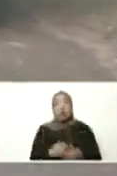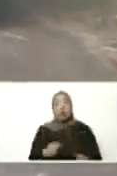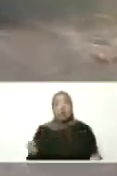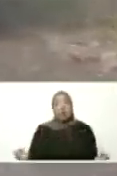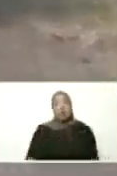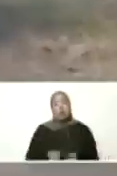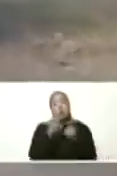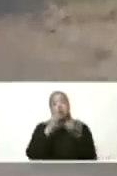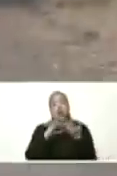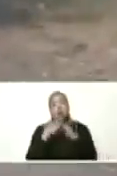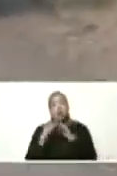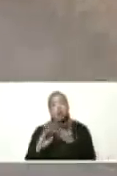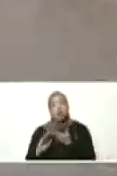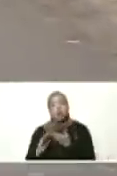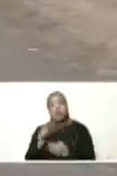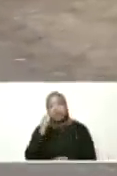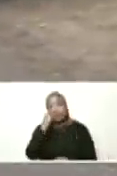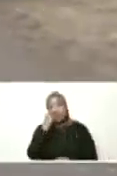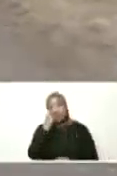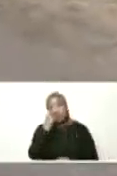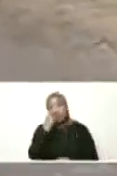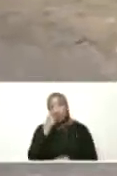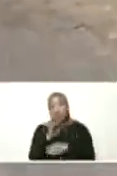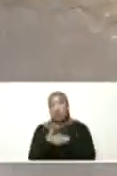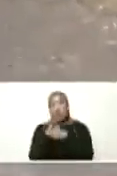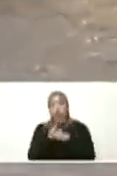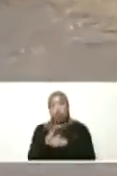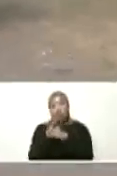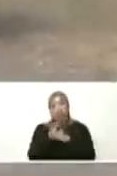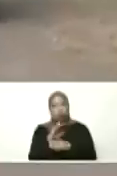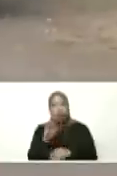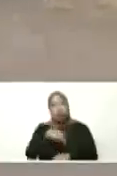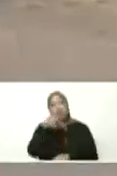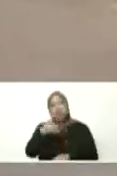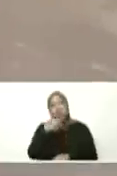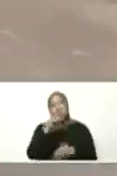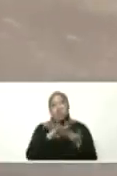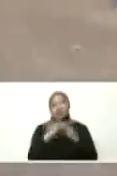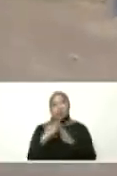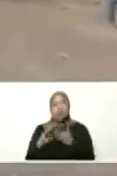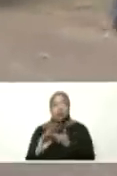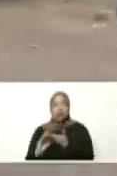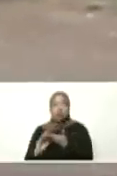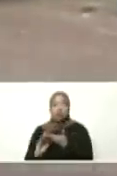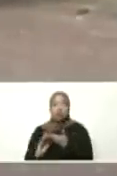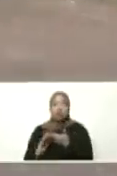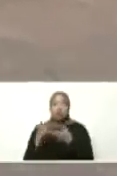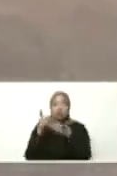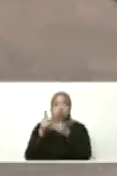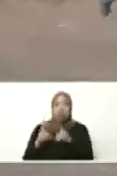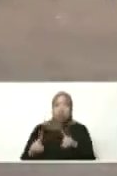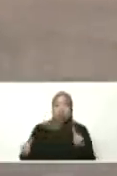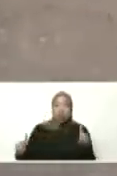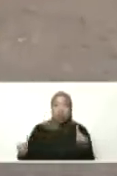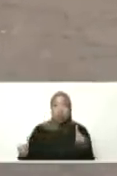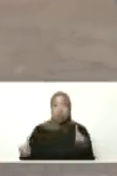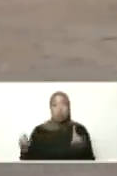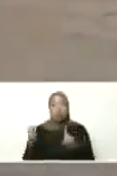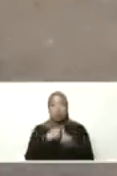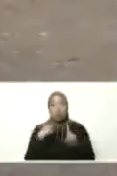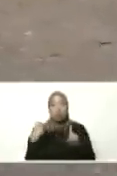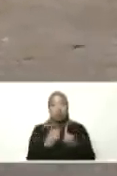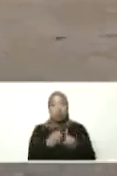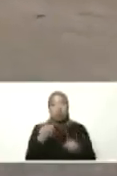de la comuna, presidente. Y debemos cuidar eso porque es un patrimonio político de la comunidad. Las comunidades que se dividieron, las comunidades que pelearon, que